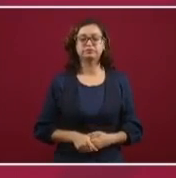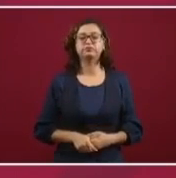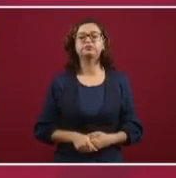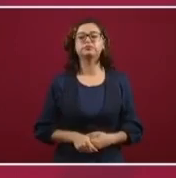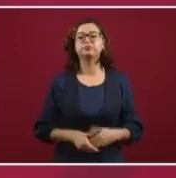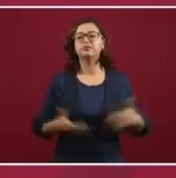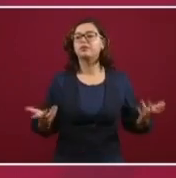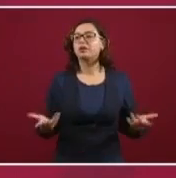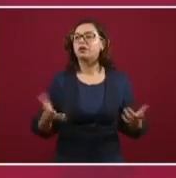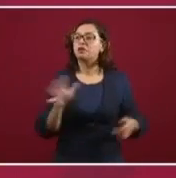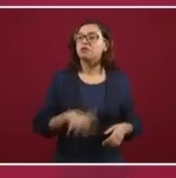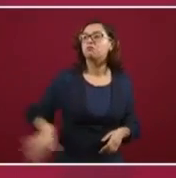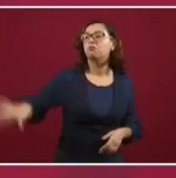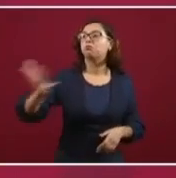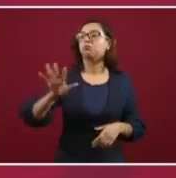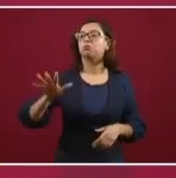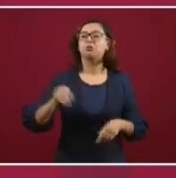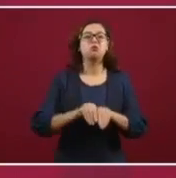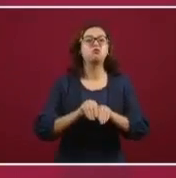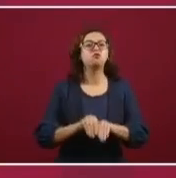manejamos la opinión pública,